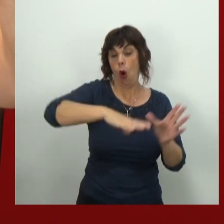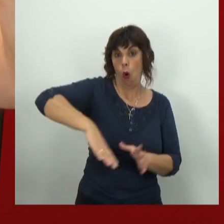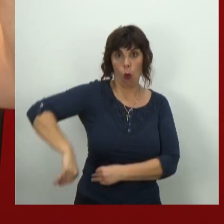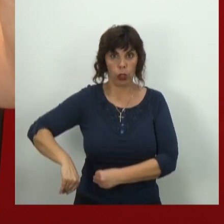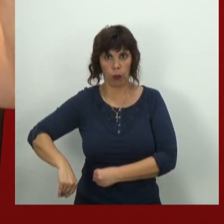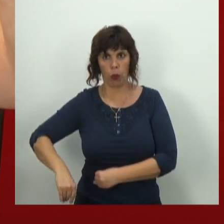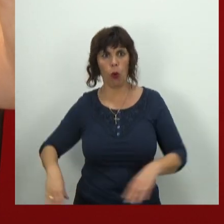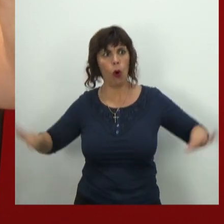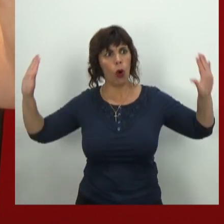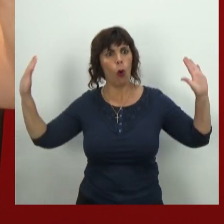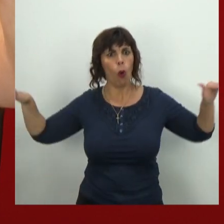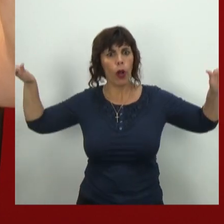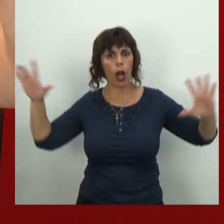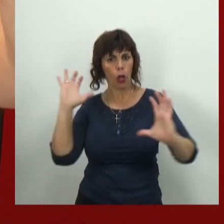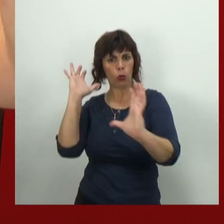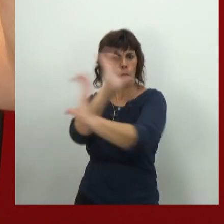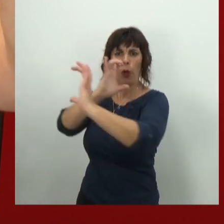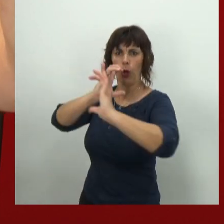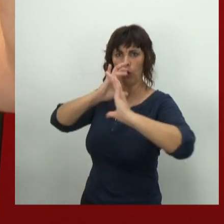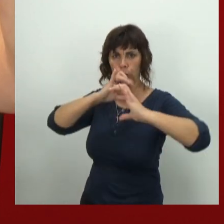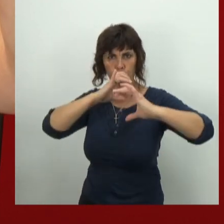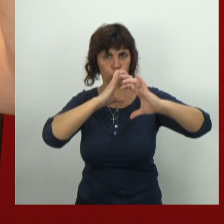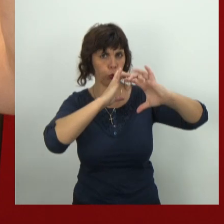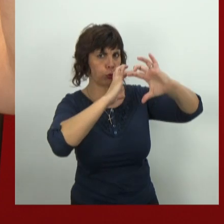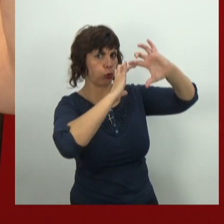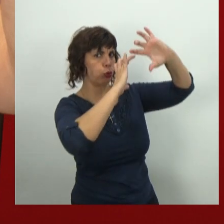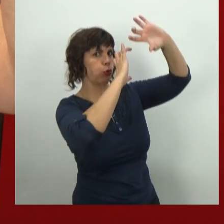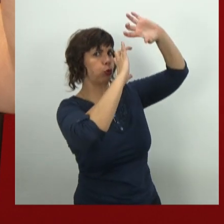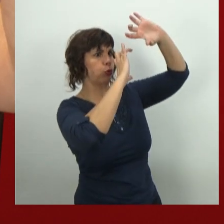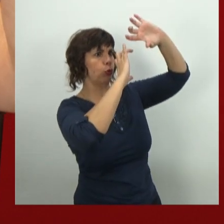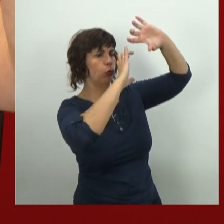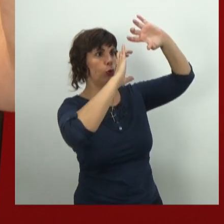oye, todo el micro y el macrocosmos.